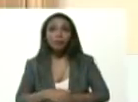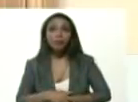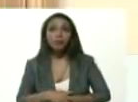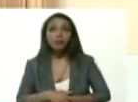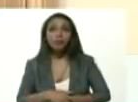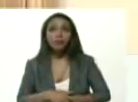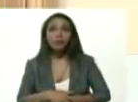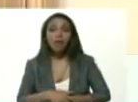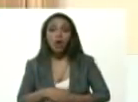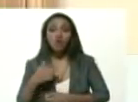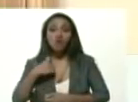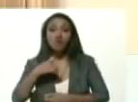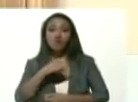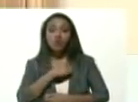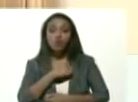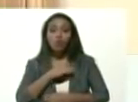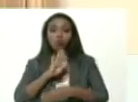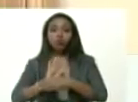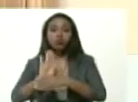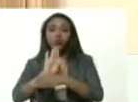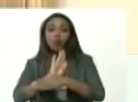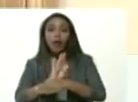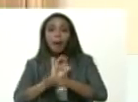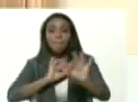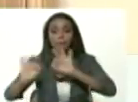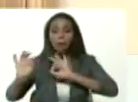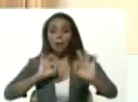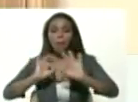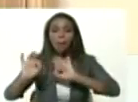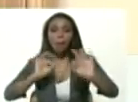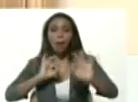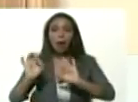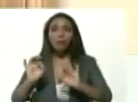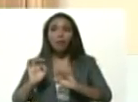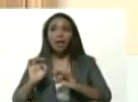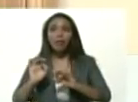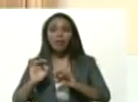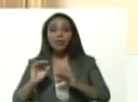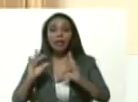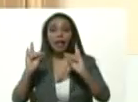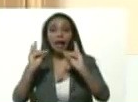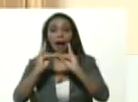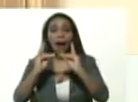que estamos cuidando, que es la preparación de las camas